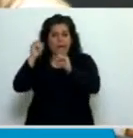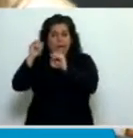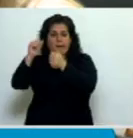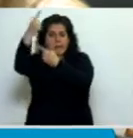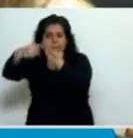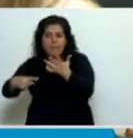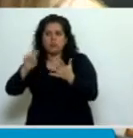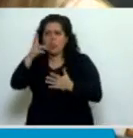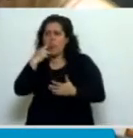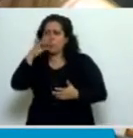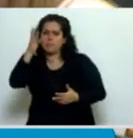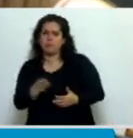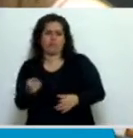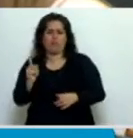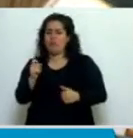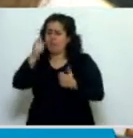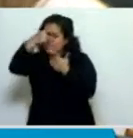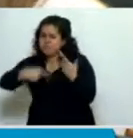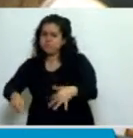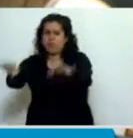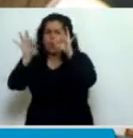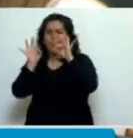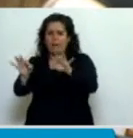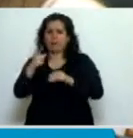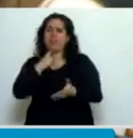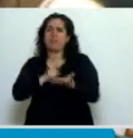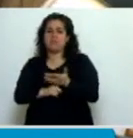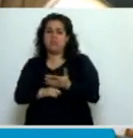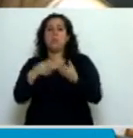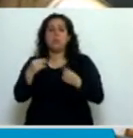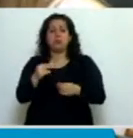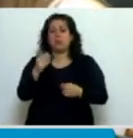el 11%. ¿Por qué sobre el restante